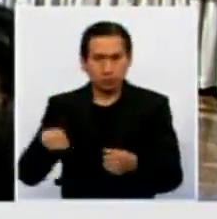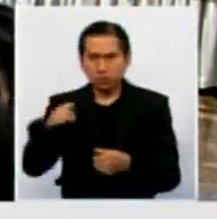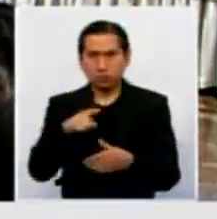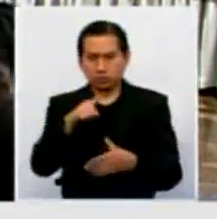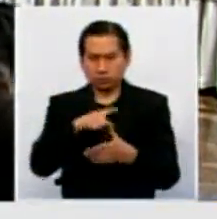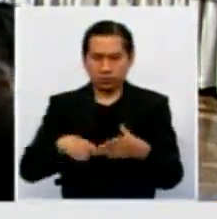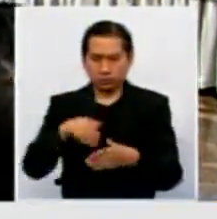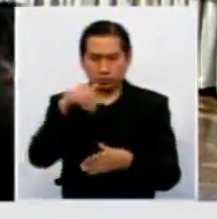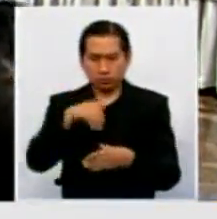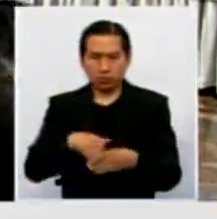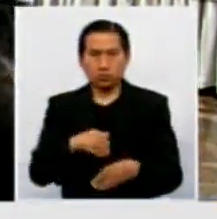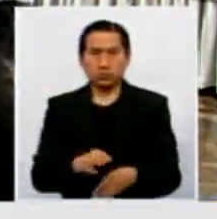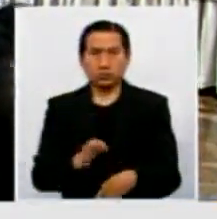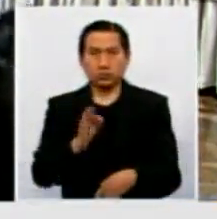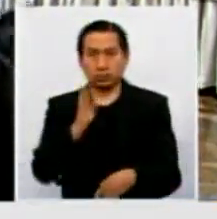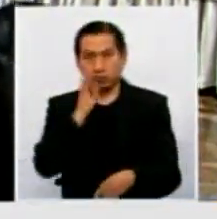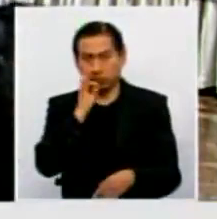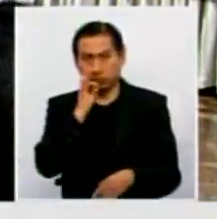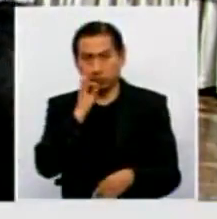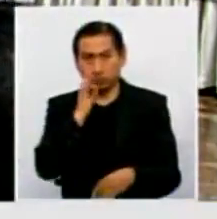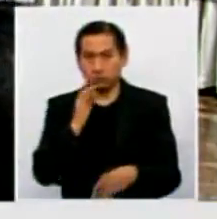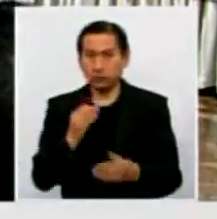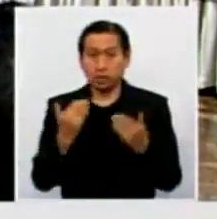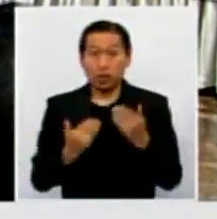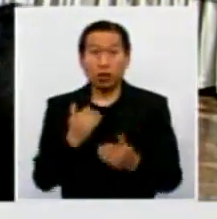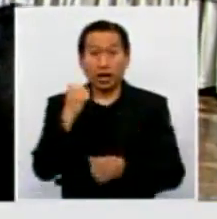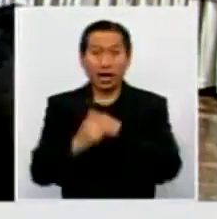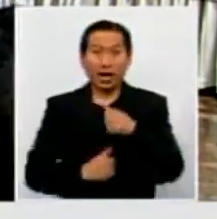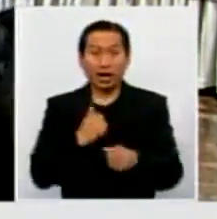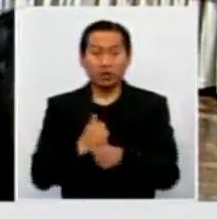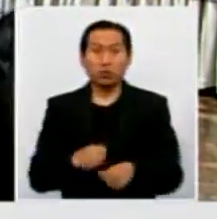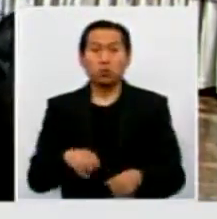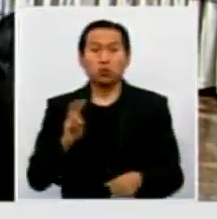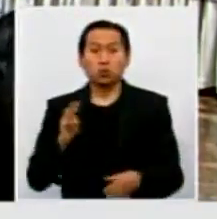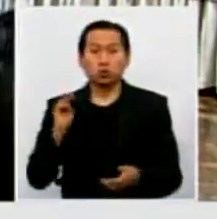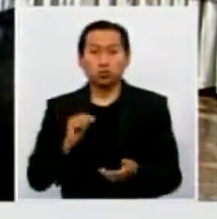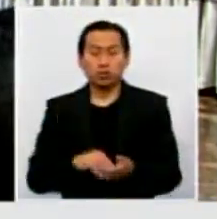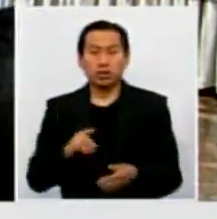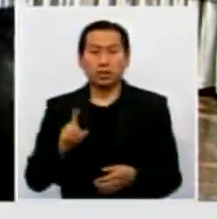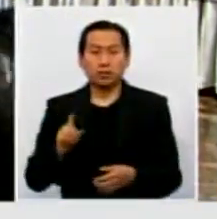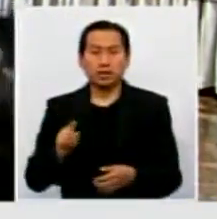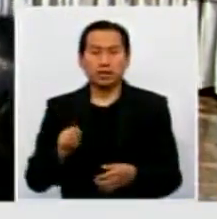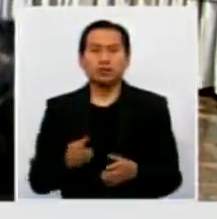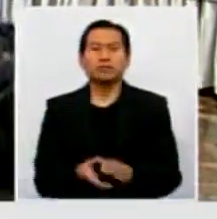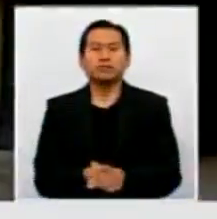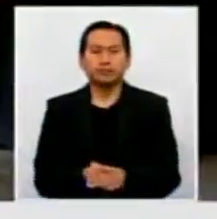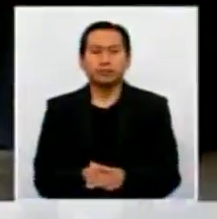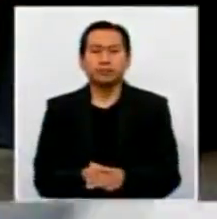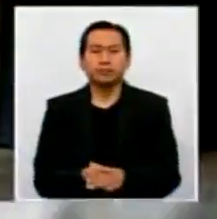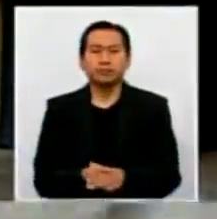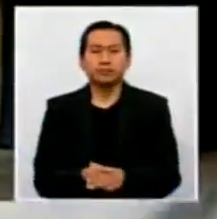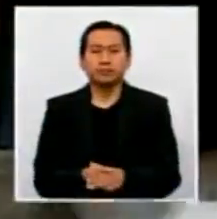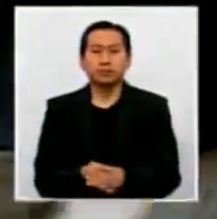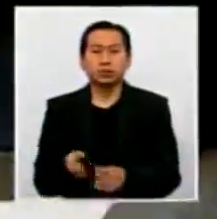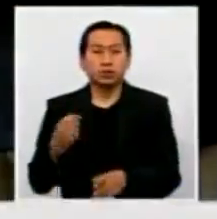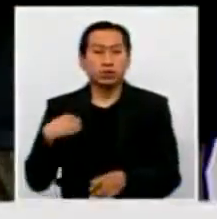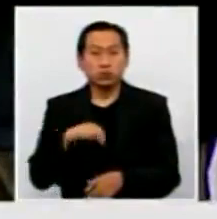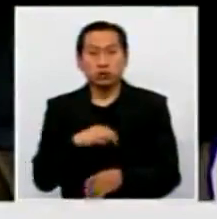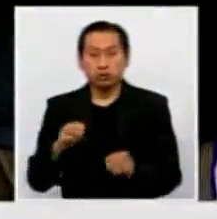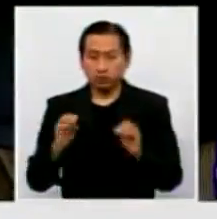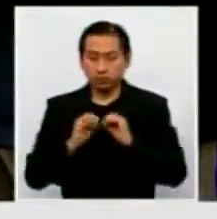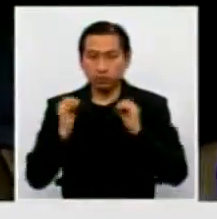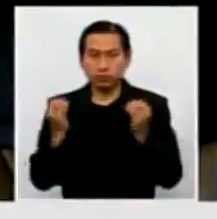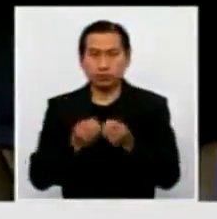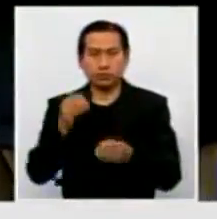elegidas y posesionadas en el transcurso de la gestión 2020. El Tribunal Supremo